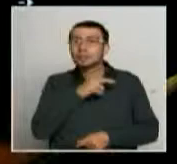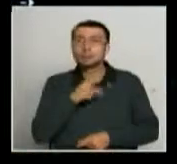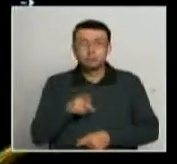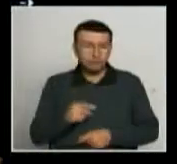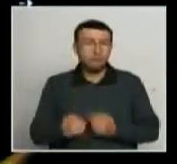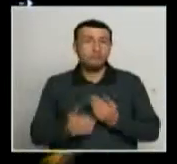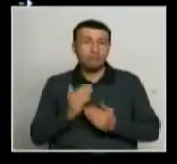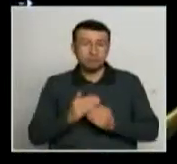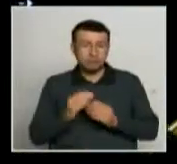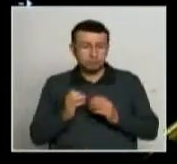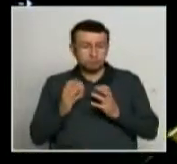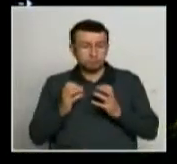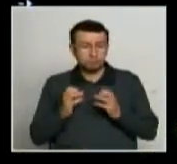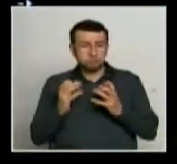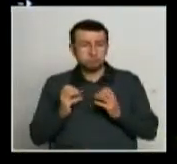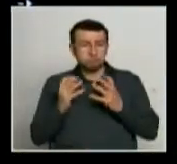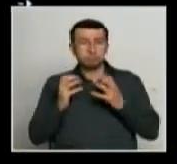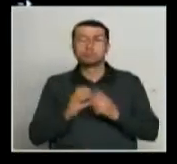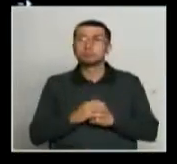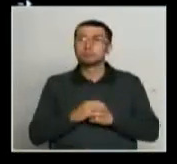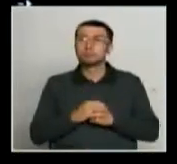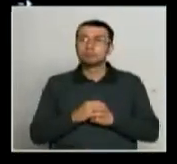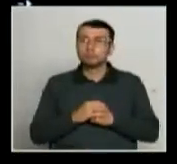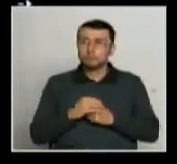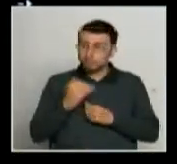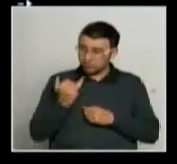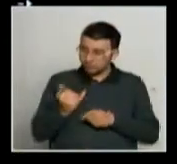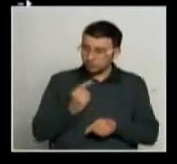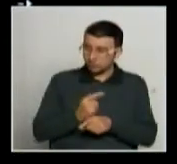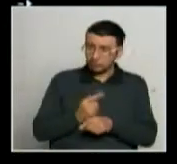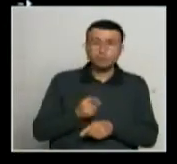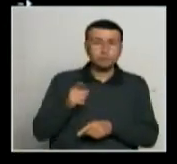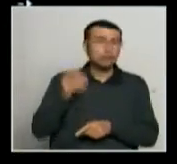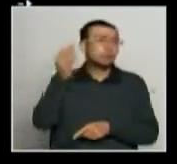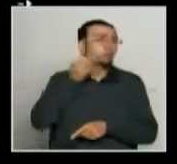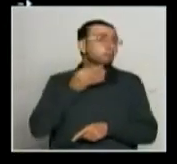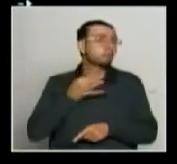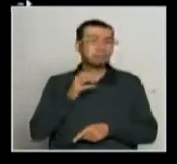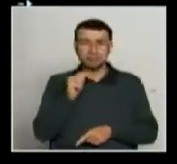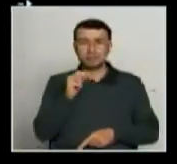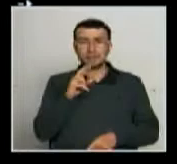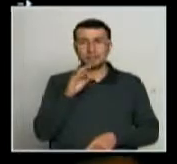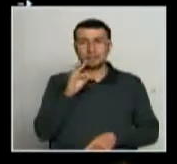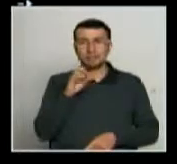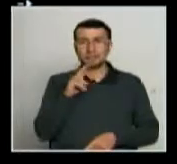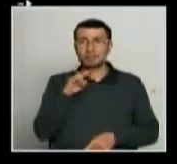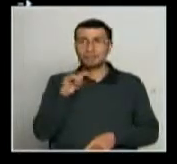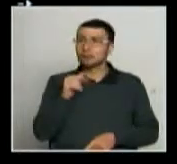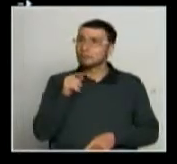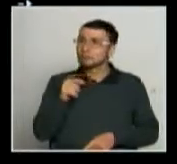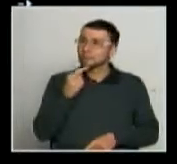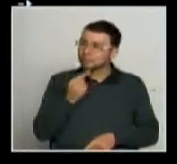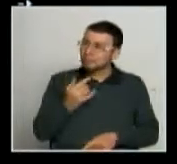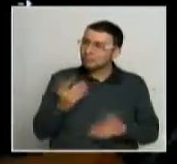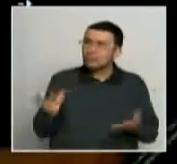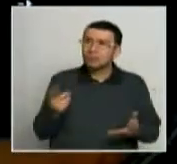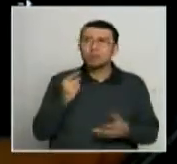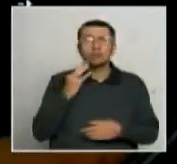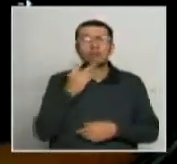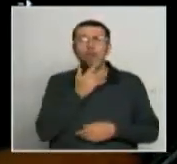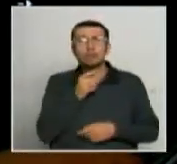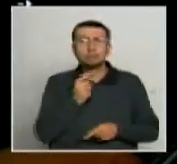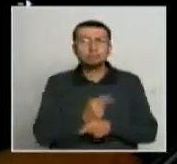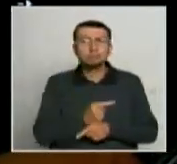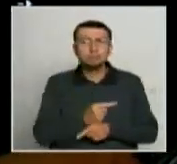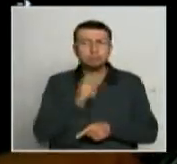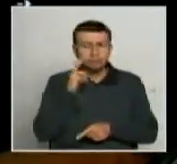colapsan fácilmente. Y aquí estamos en una arteria. Aquí estamos en una arteria. Nosotros le ponemos el color para verificar, entonces vemos que